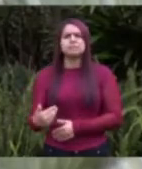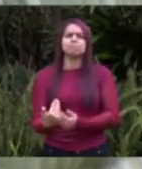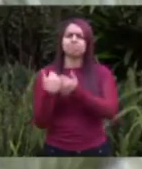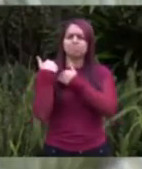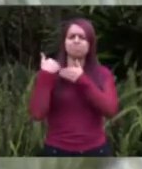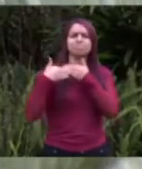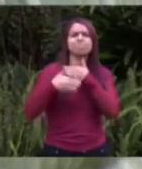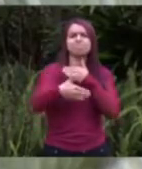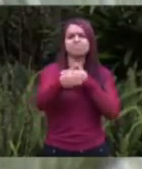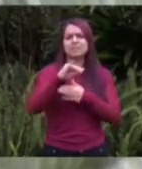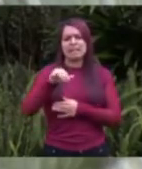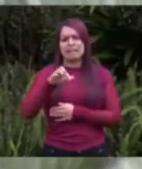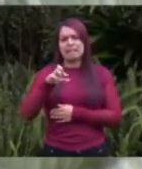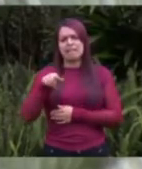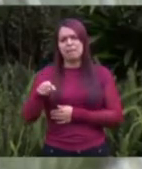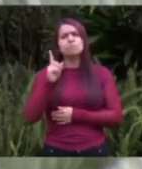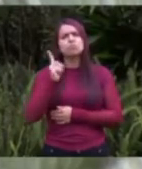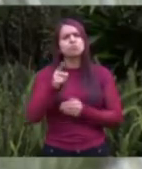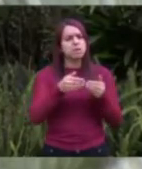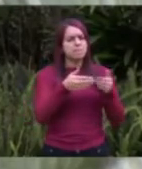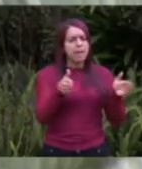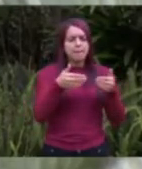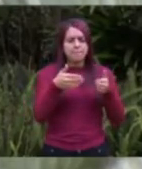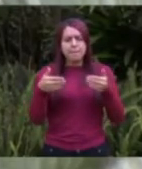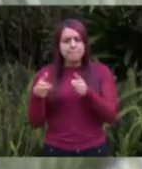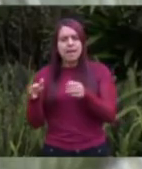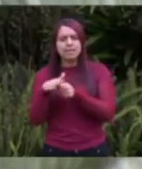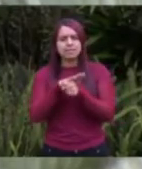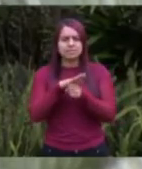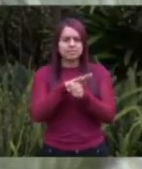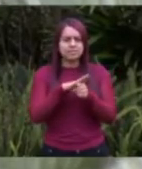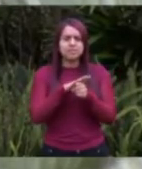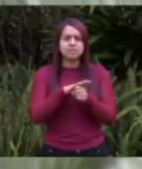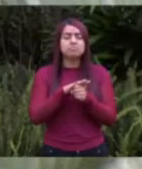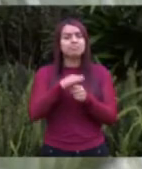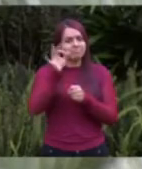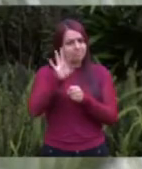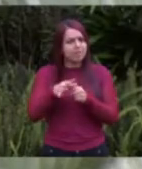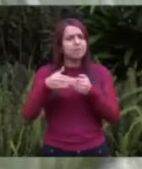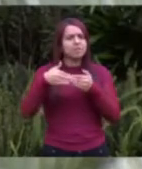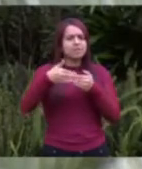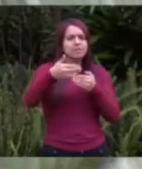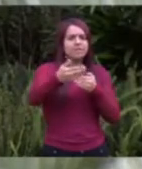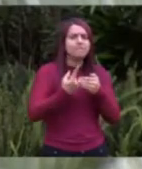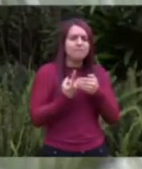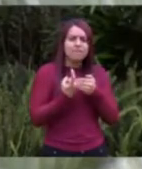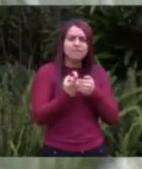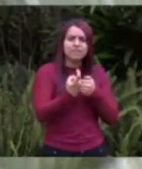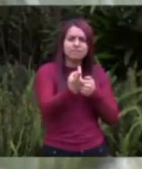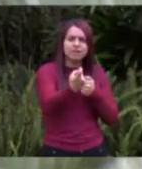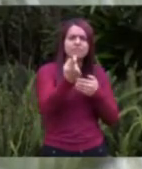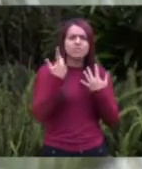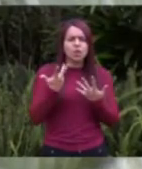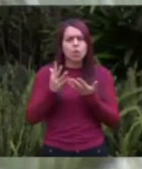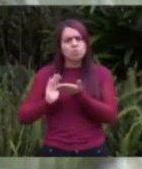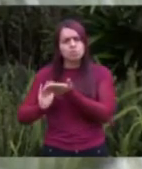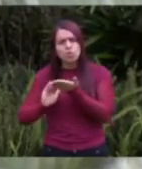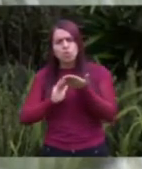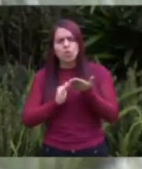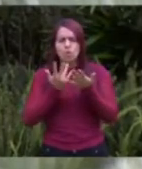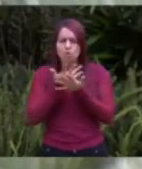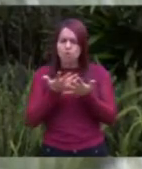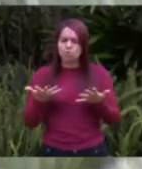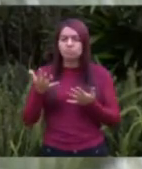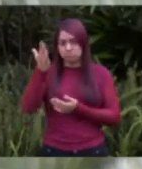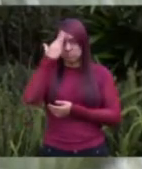inicio del desarrollo de los casos y el inicio de nuevos casos con las limitaciones a nivel de recursos en un